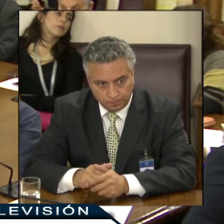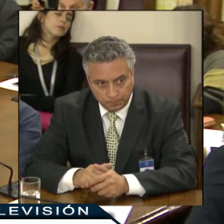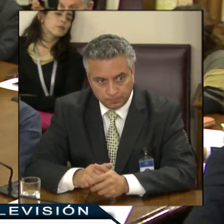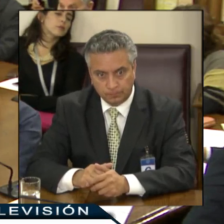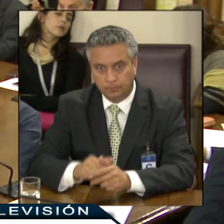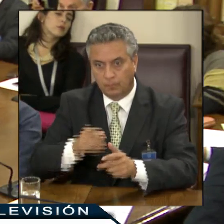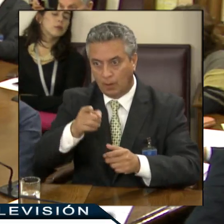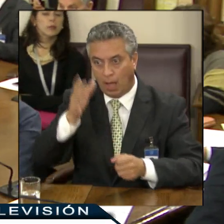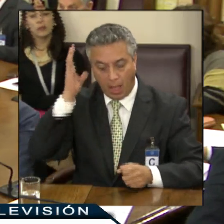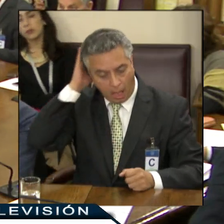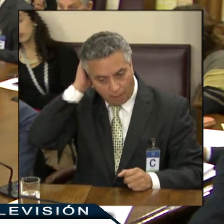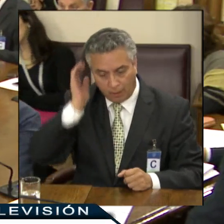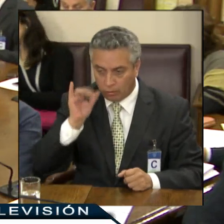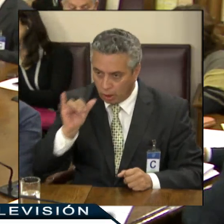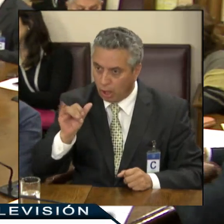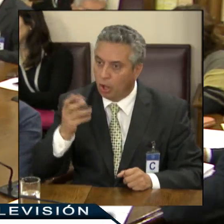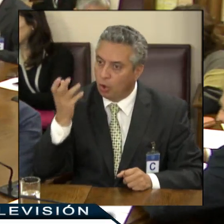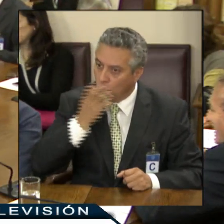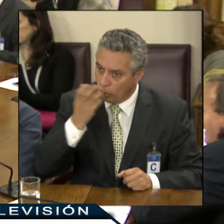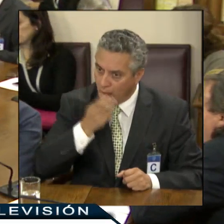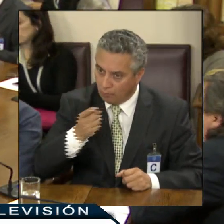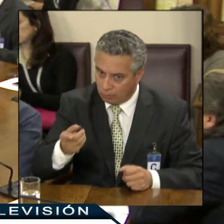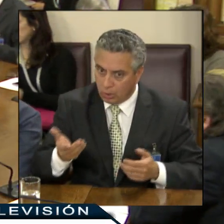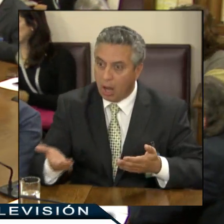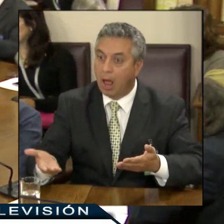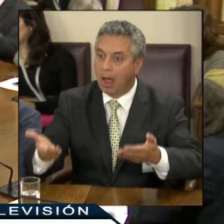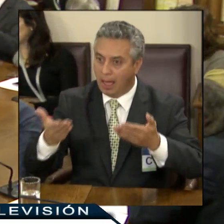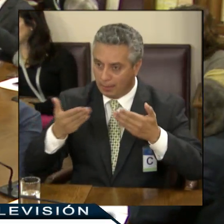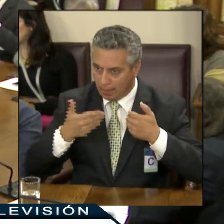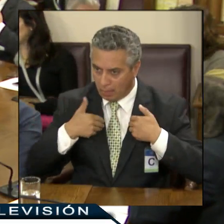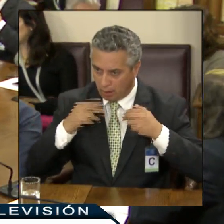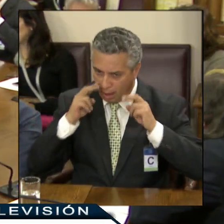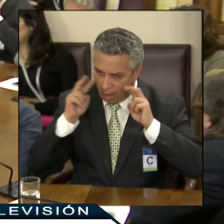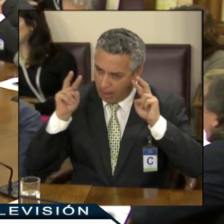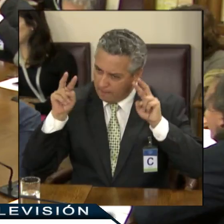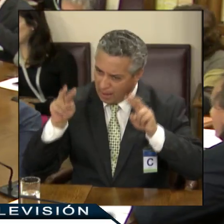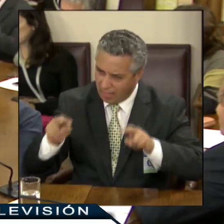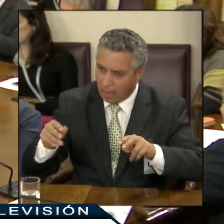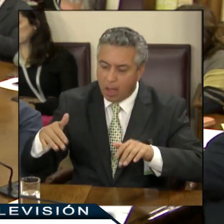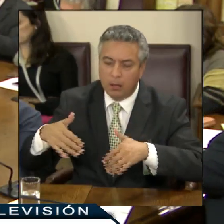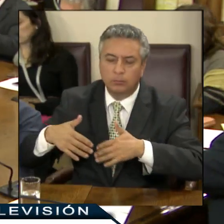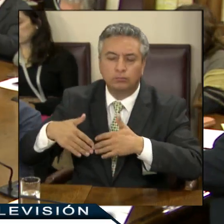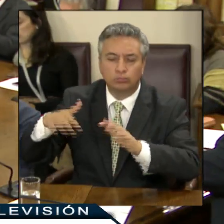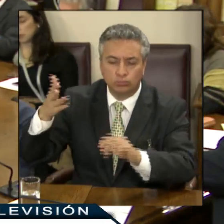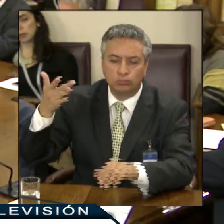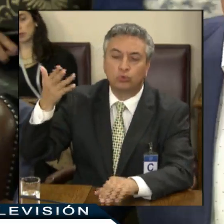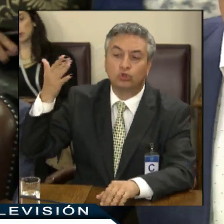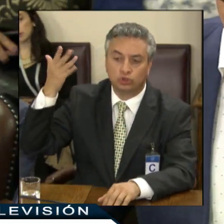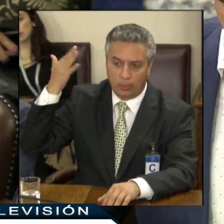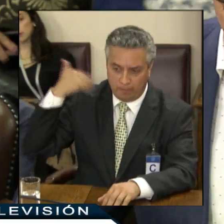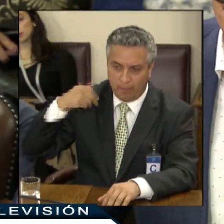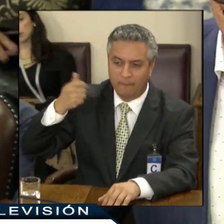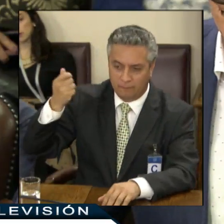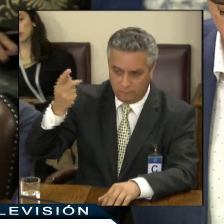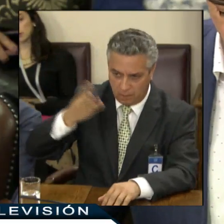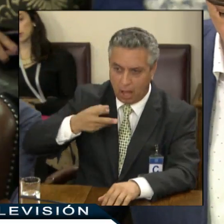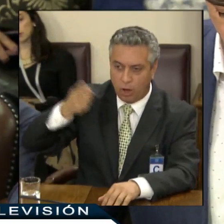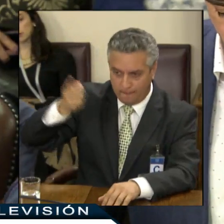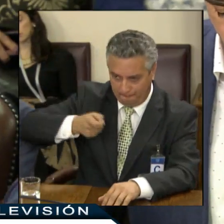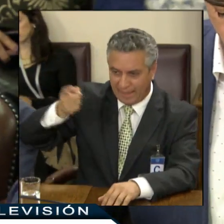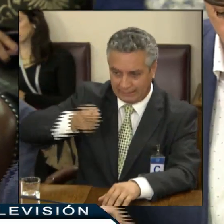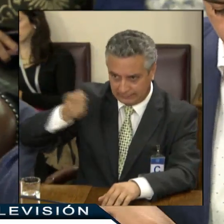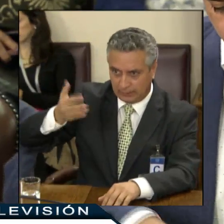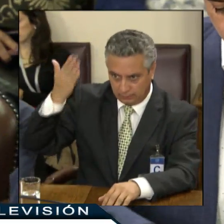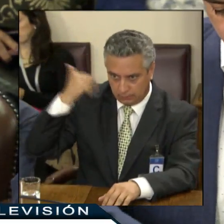Álvaro y Gustavo nos han dado la mirada hace mucho rato hace varios meses eh la mirada